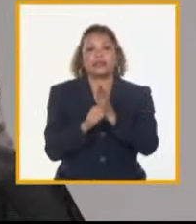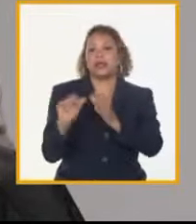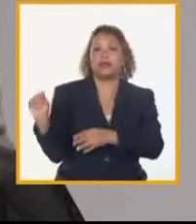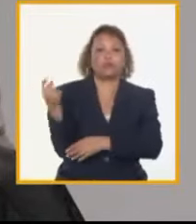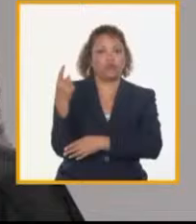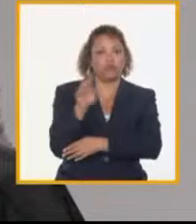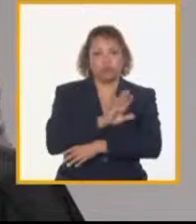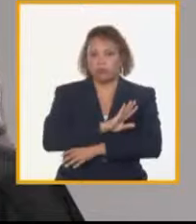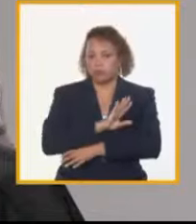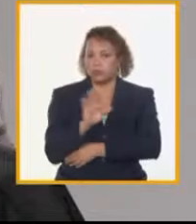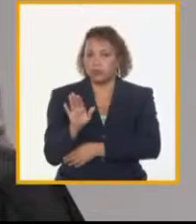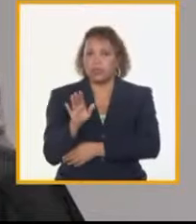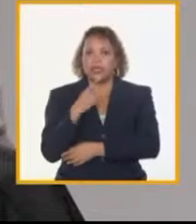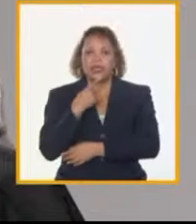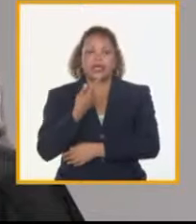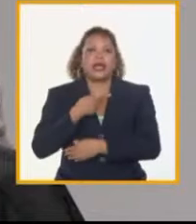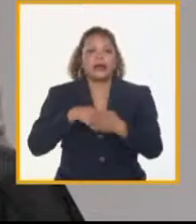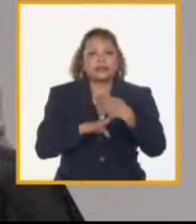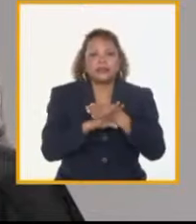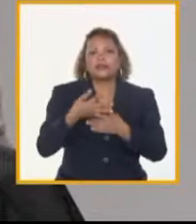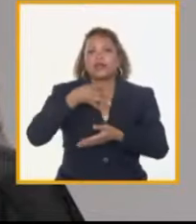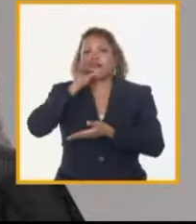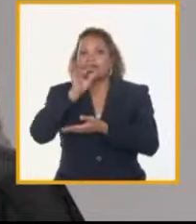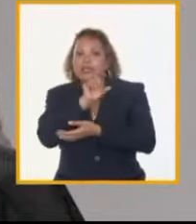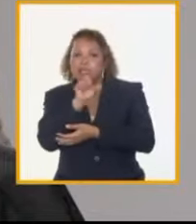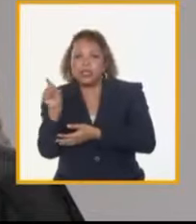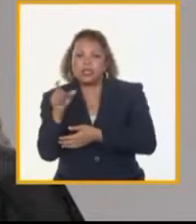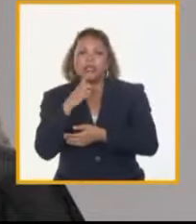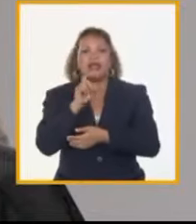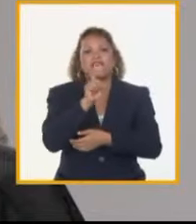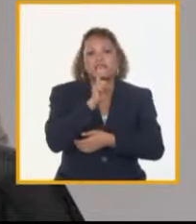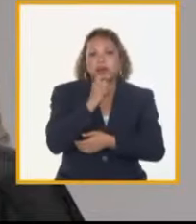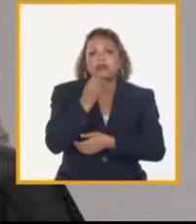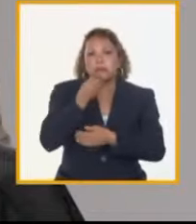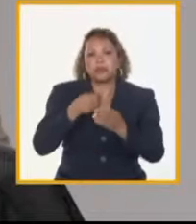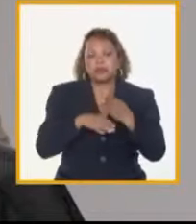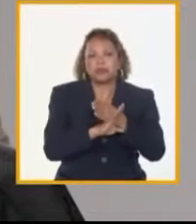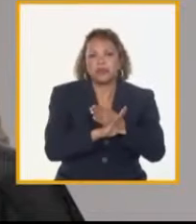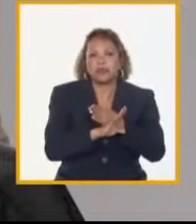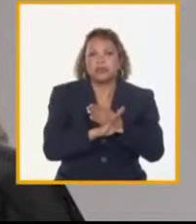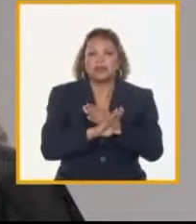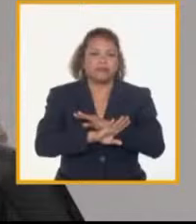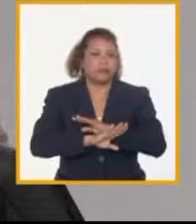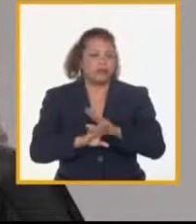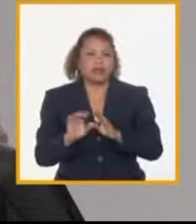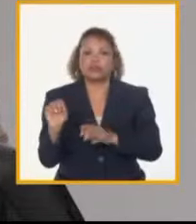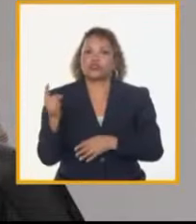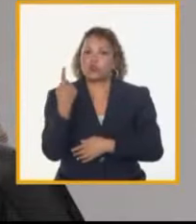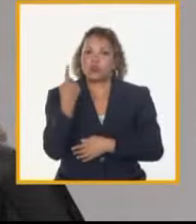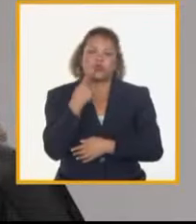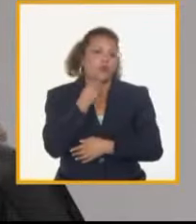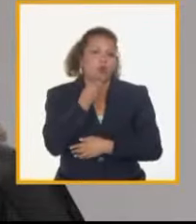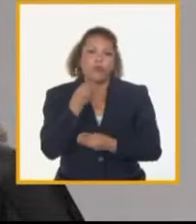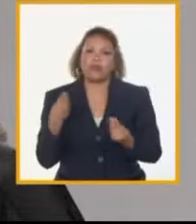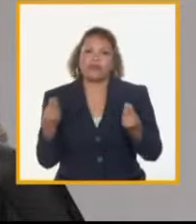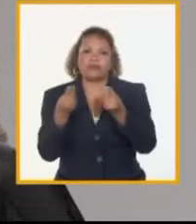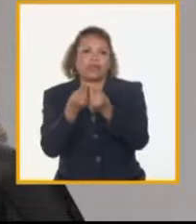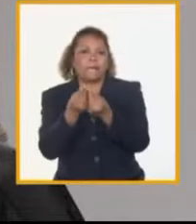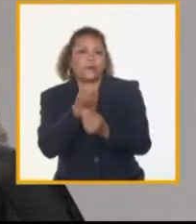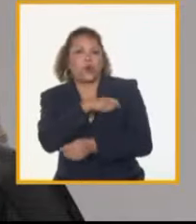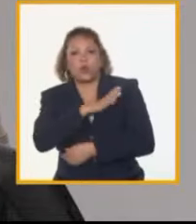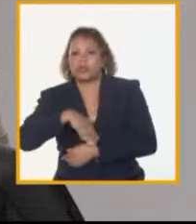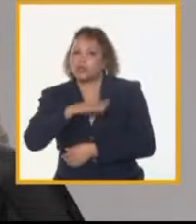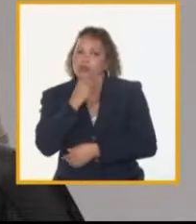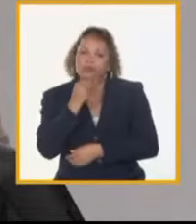que tienen acceso a las cafeterías, a los baños, a todo lo que está allí en función del pasajero que está en última espera. Allí no hay acceso a población ni se va a permitir